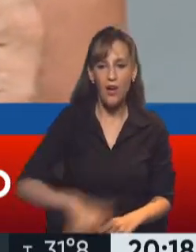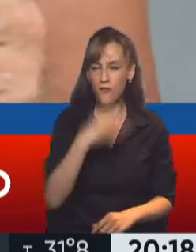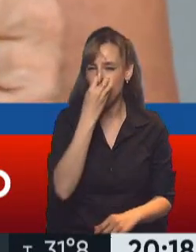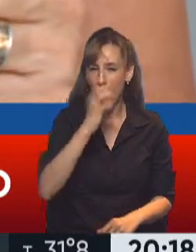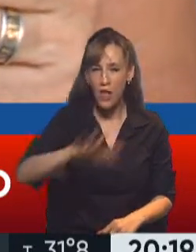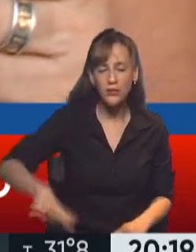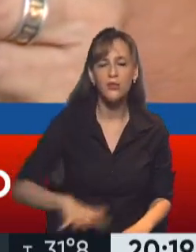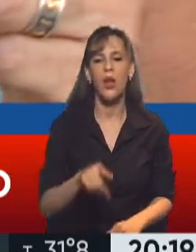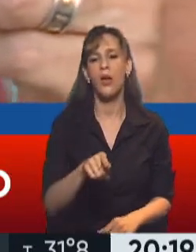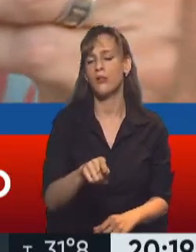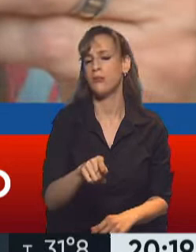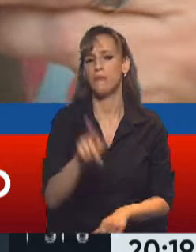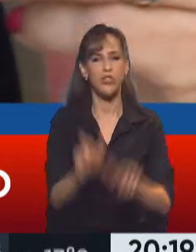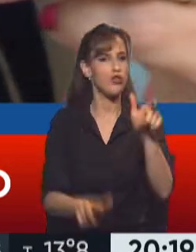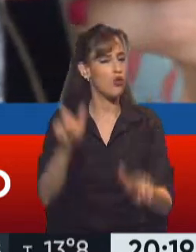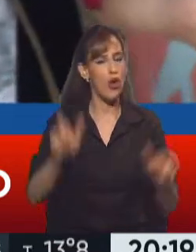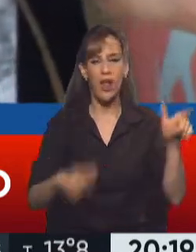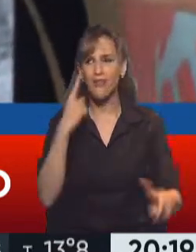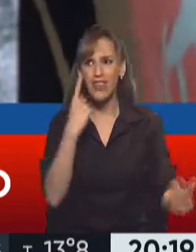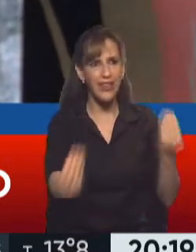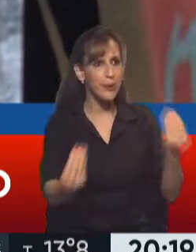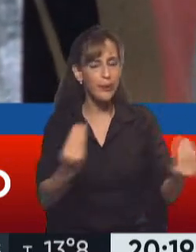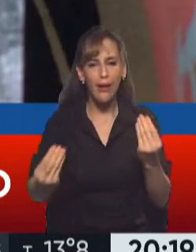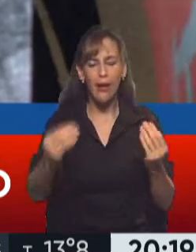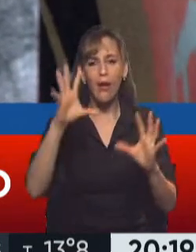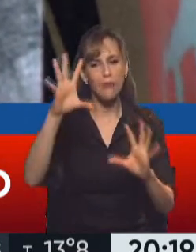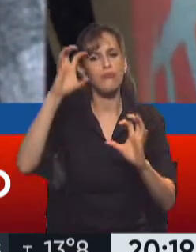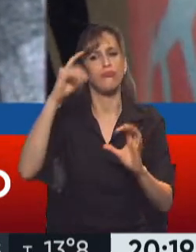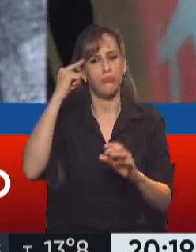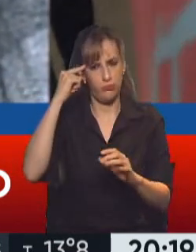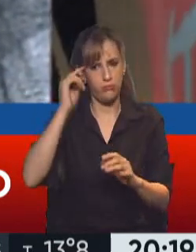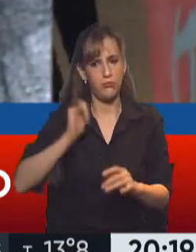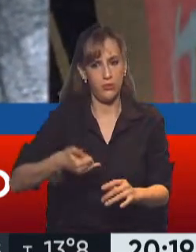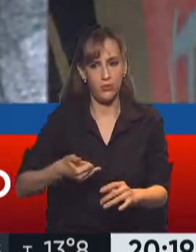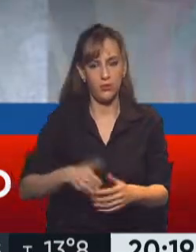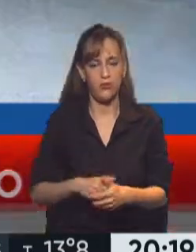memoria activa permanente, ¿cómo no estar agradecidos a todo el barrio, no?